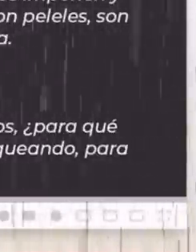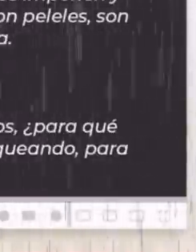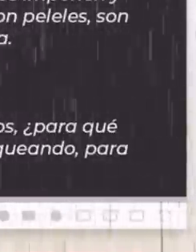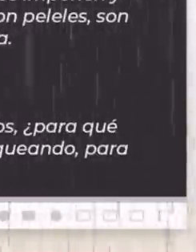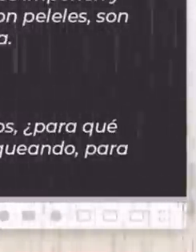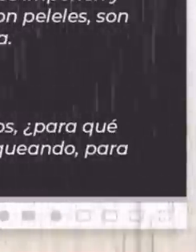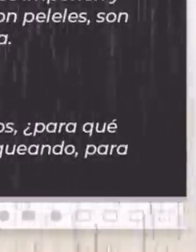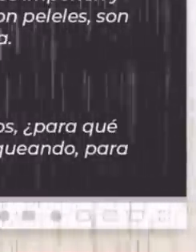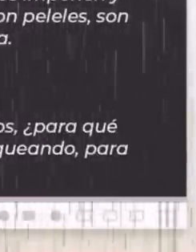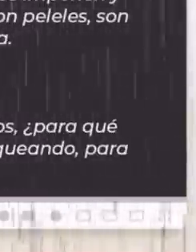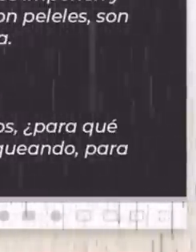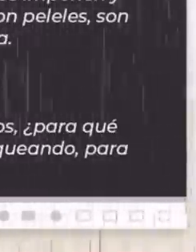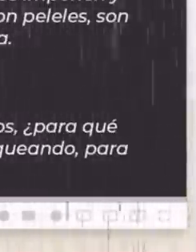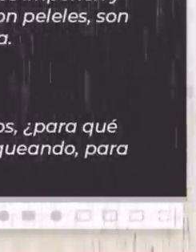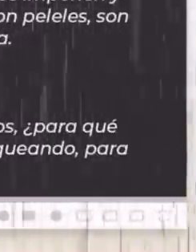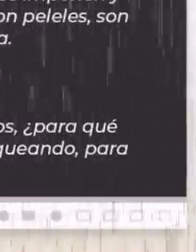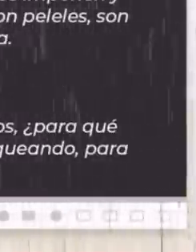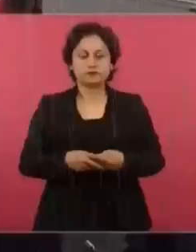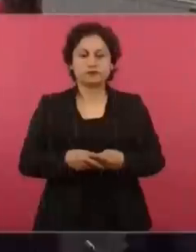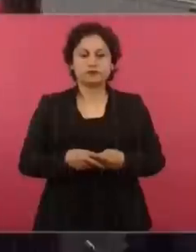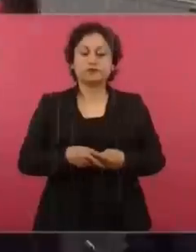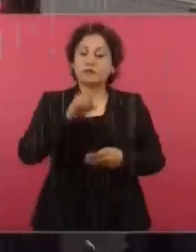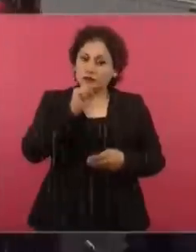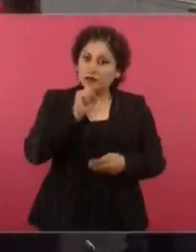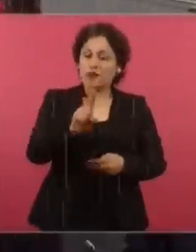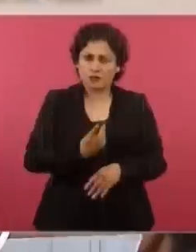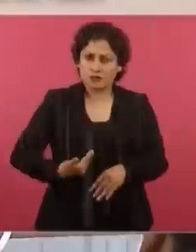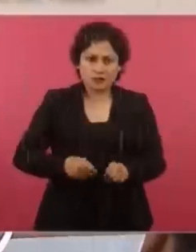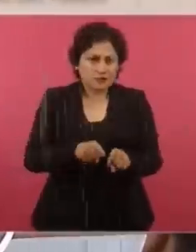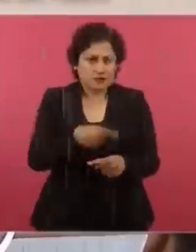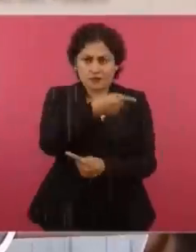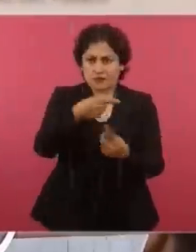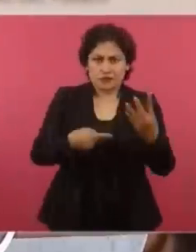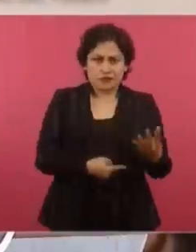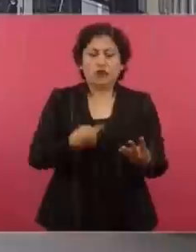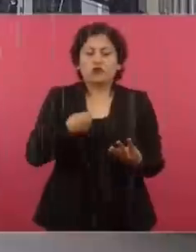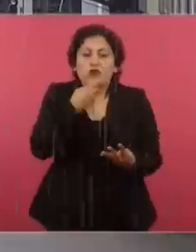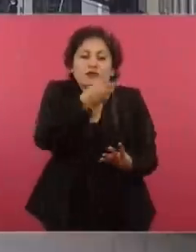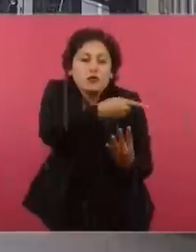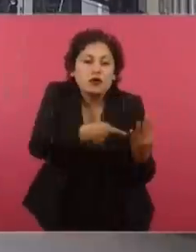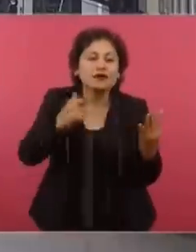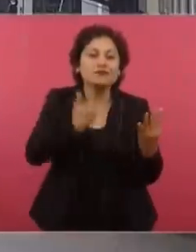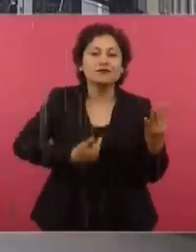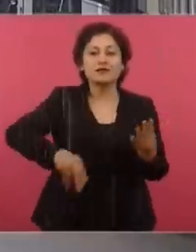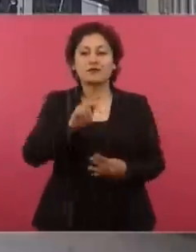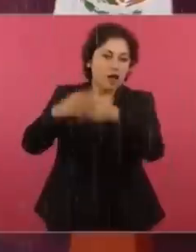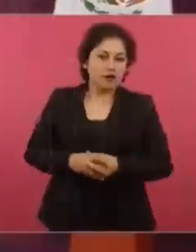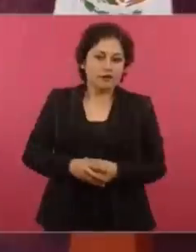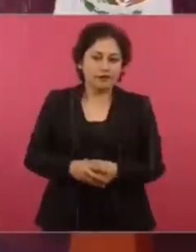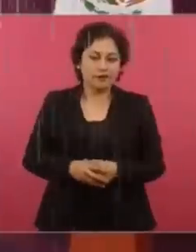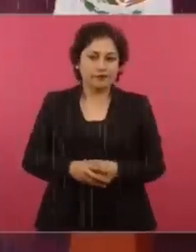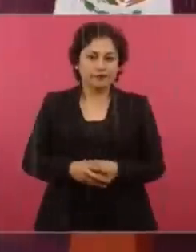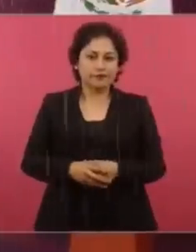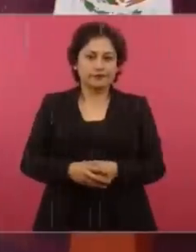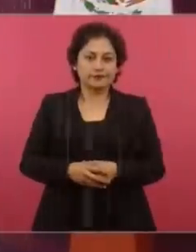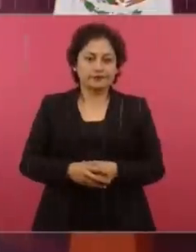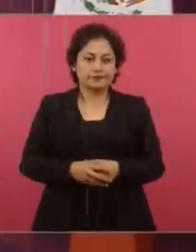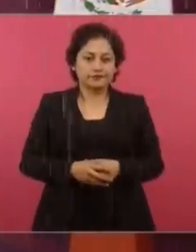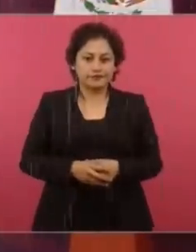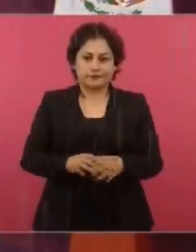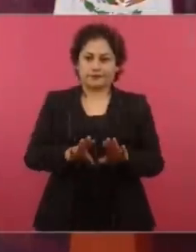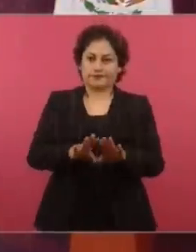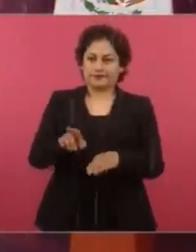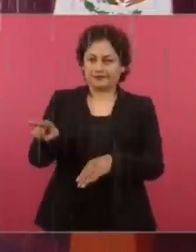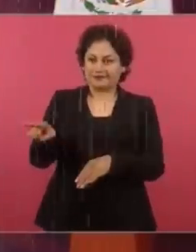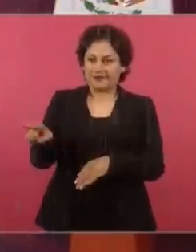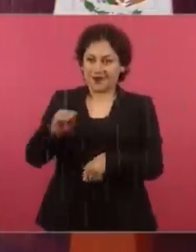estar hablando de los presidentes anteriores son penales son títeres empleados de la oligarquía fíjese lo que